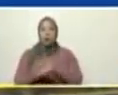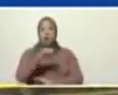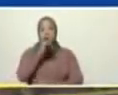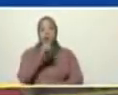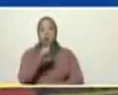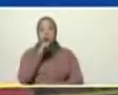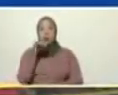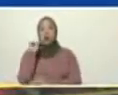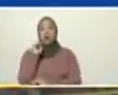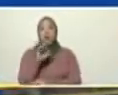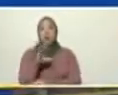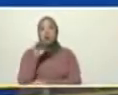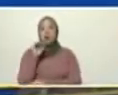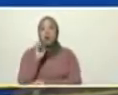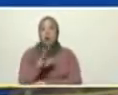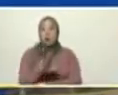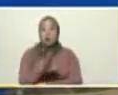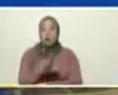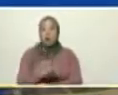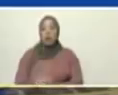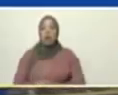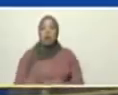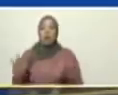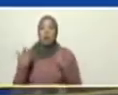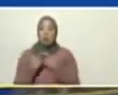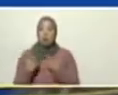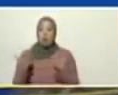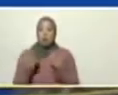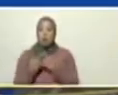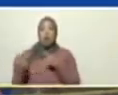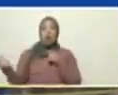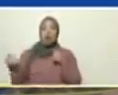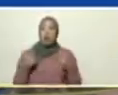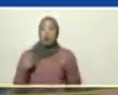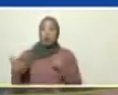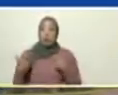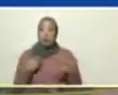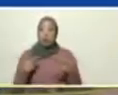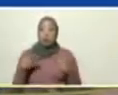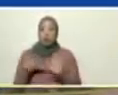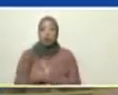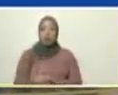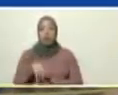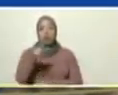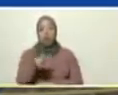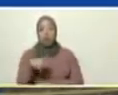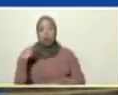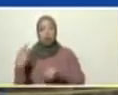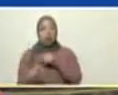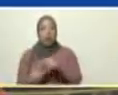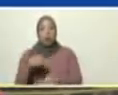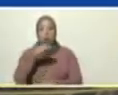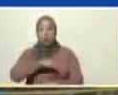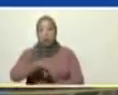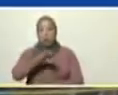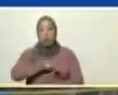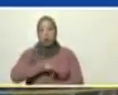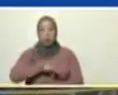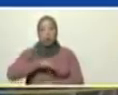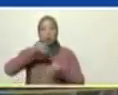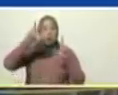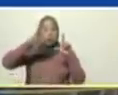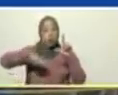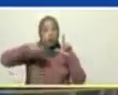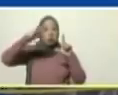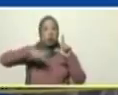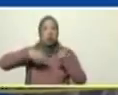y mensajes para la guerra que están difundiendo, que están imponiendo a través de las redes sociales? Porque no solamente la difunden,